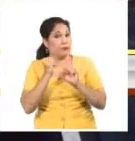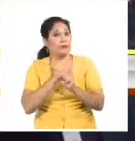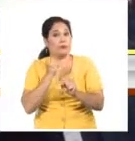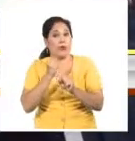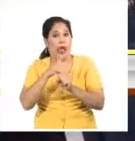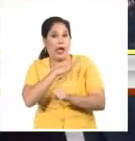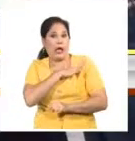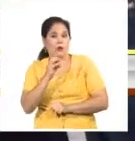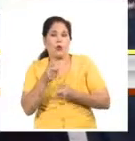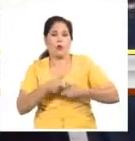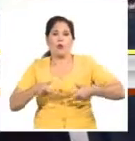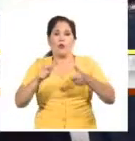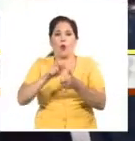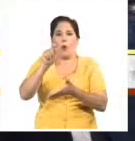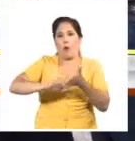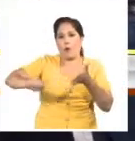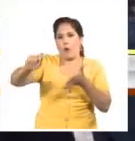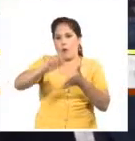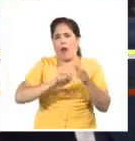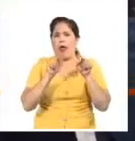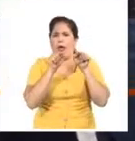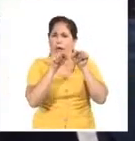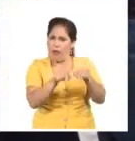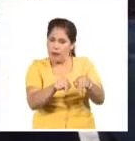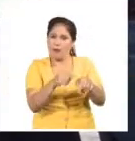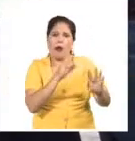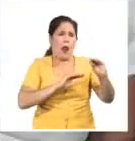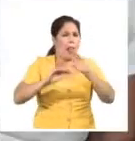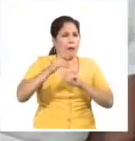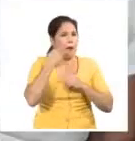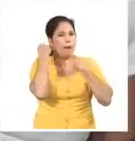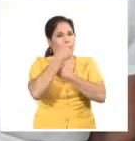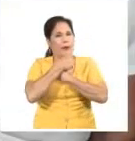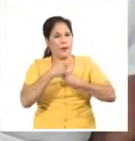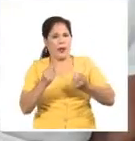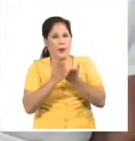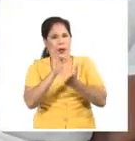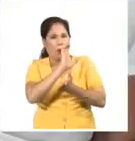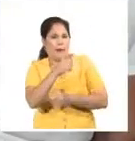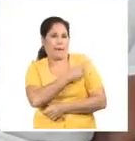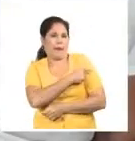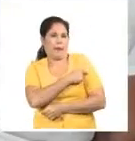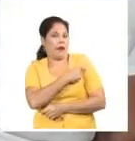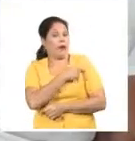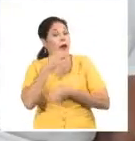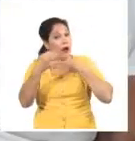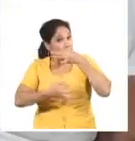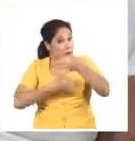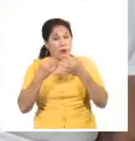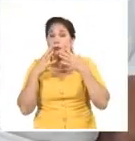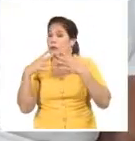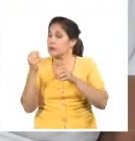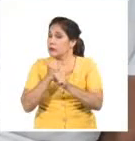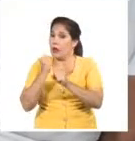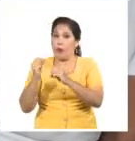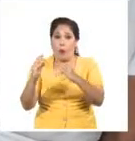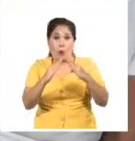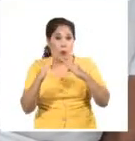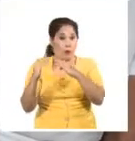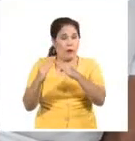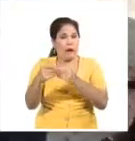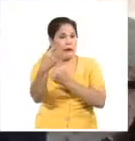Lazo llegó hasta el Consejo Popular Alcides Pino, donde dialogó con pioneros de la escuela. Allí destacó la importancia del trabajo comunitario,